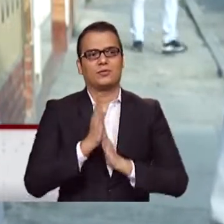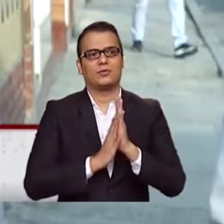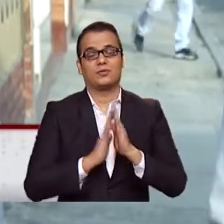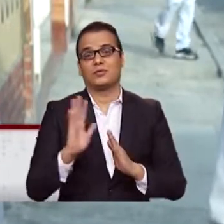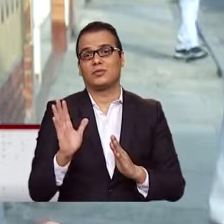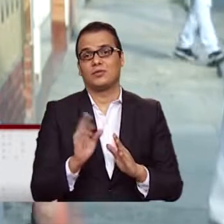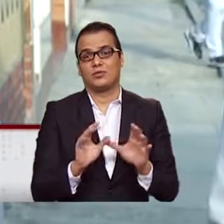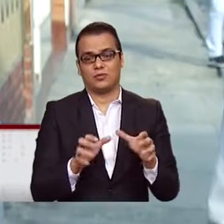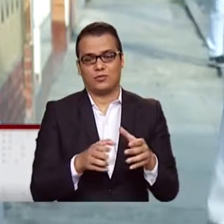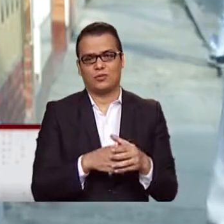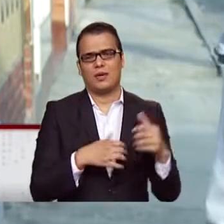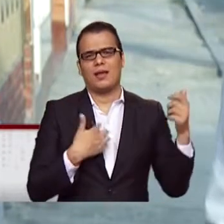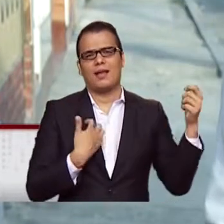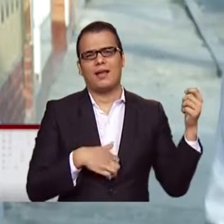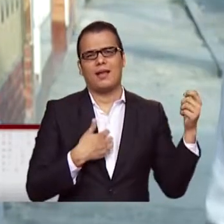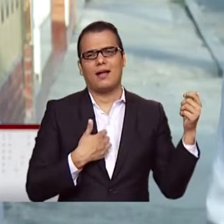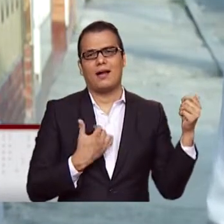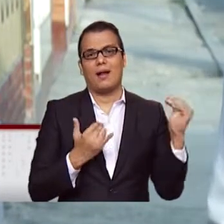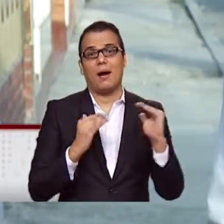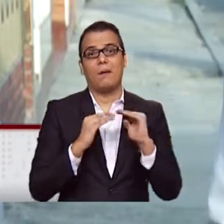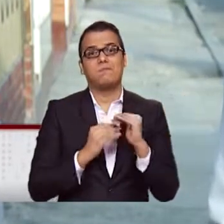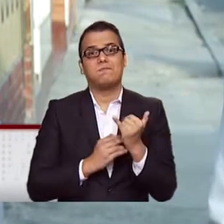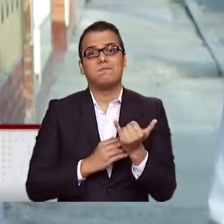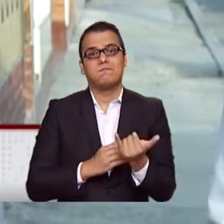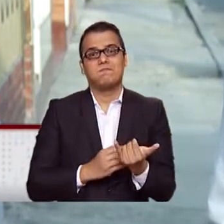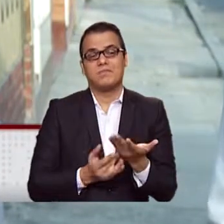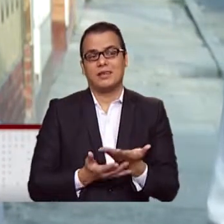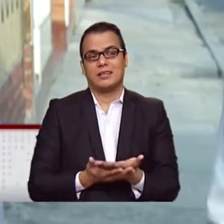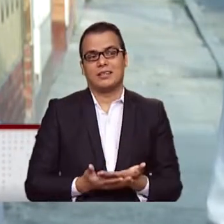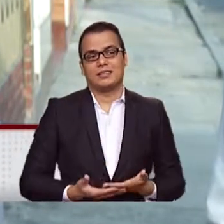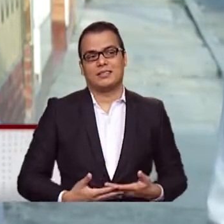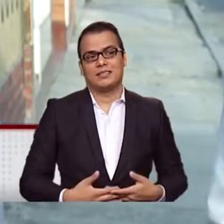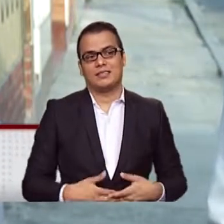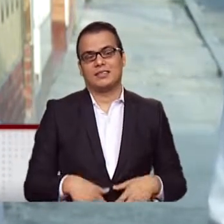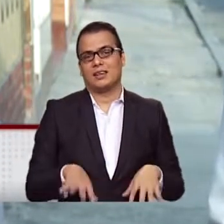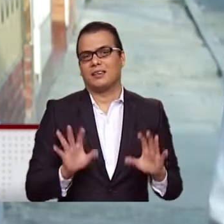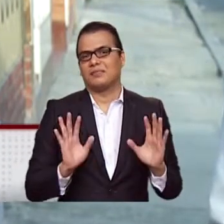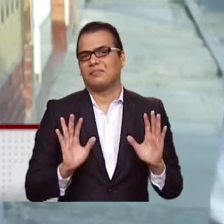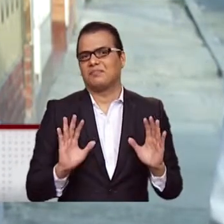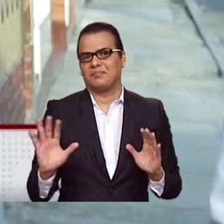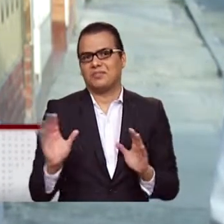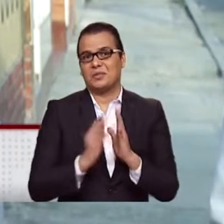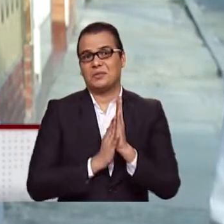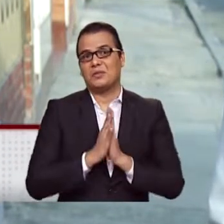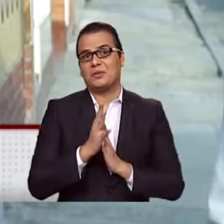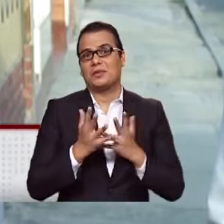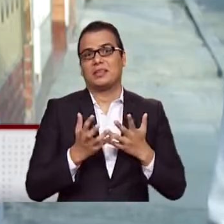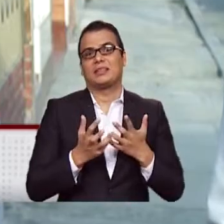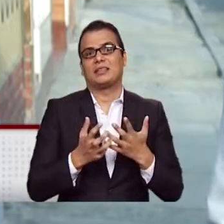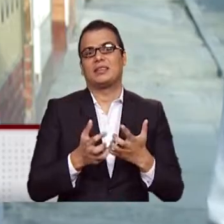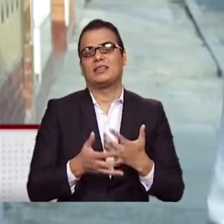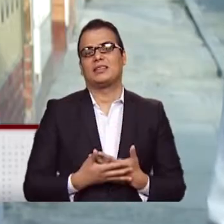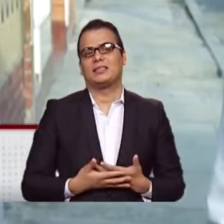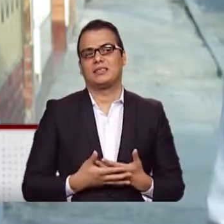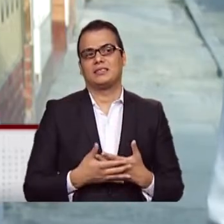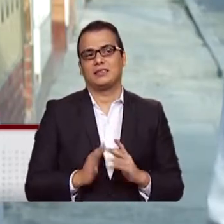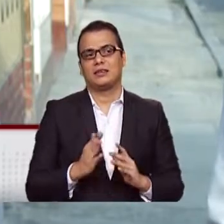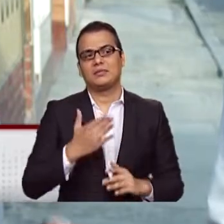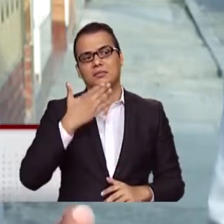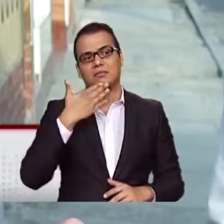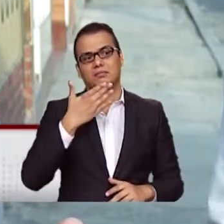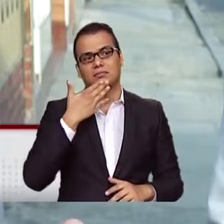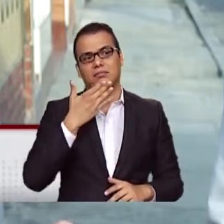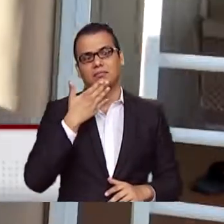pues los tienen en sus casas y que de una manera u otra la gente siempre desea mariachis y les sale